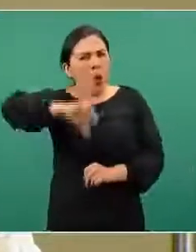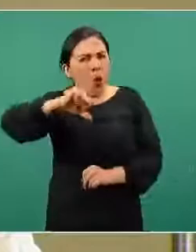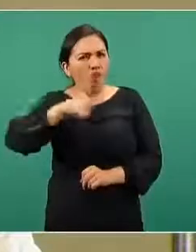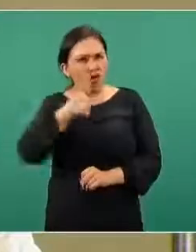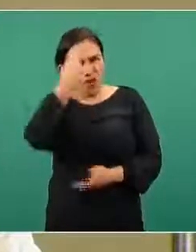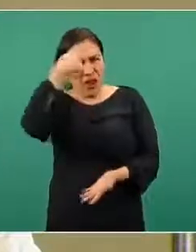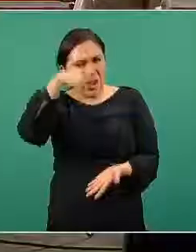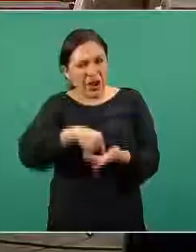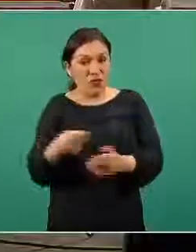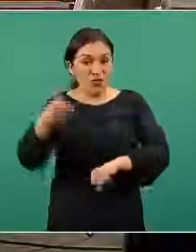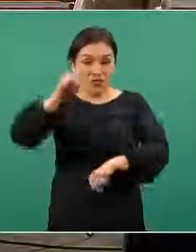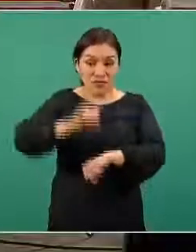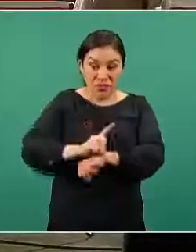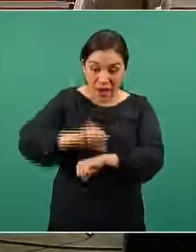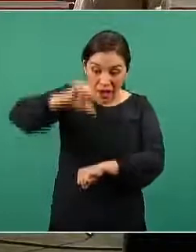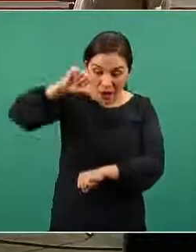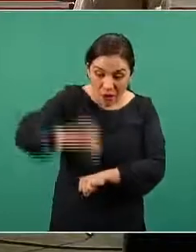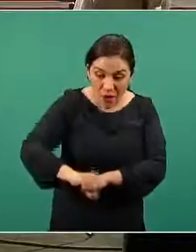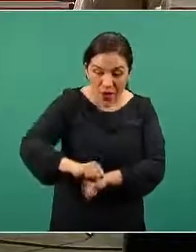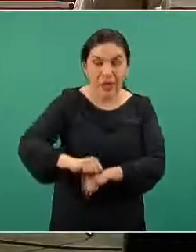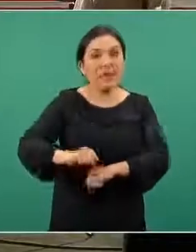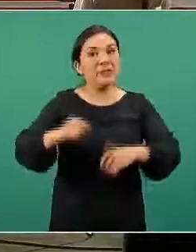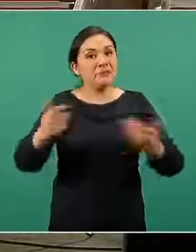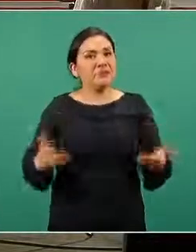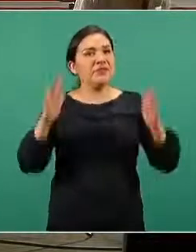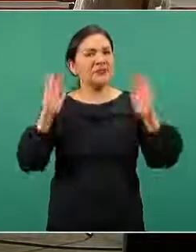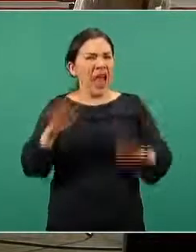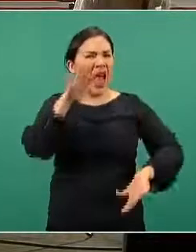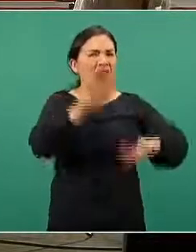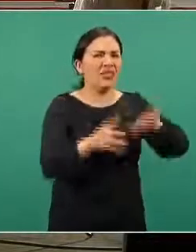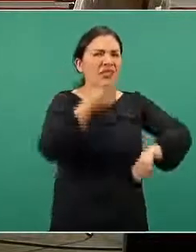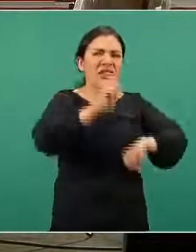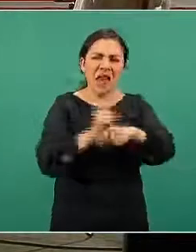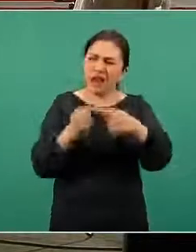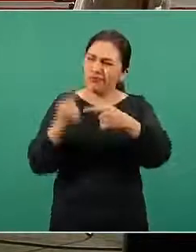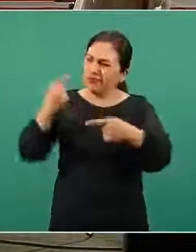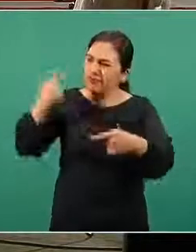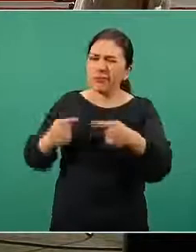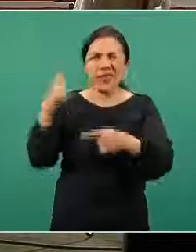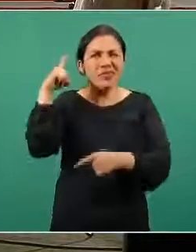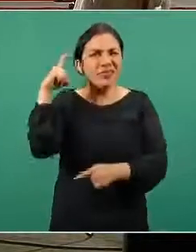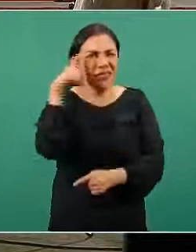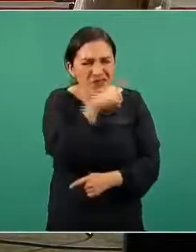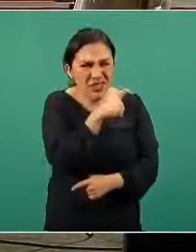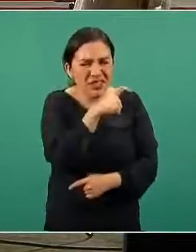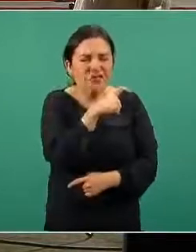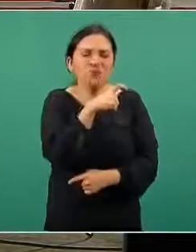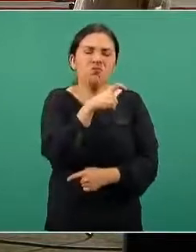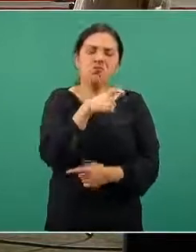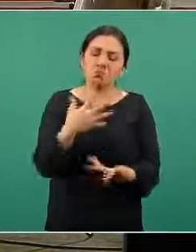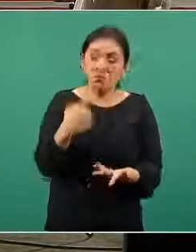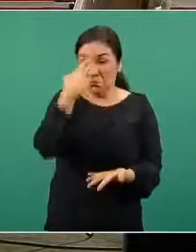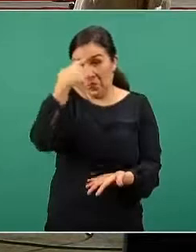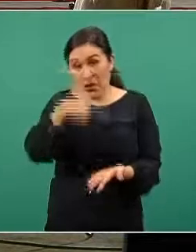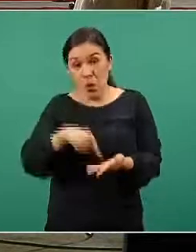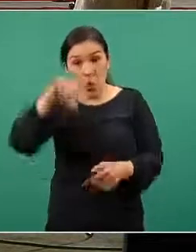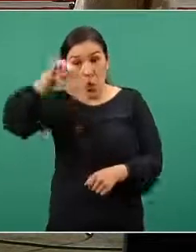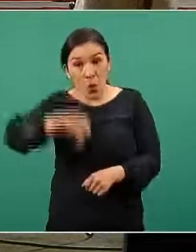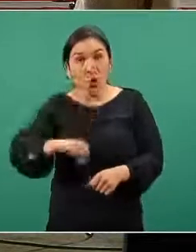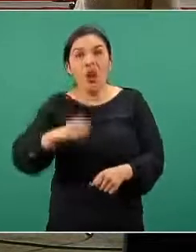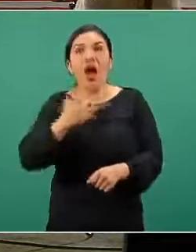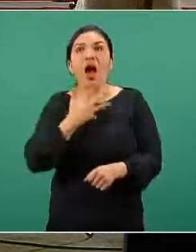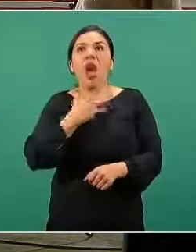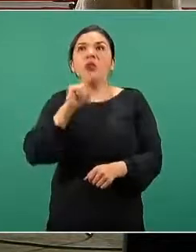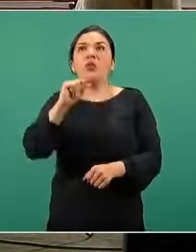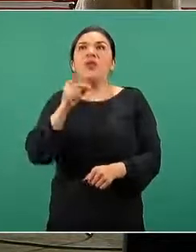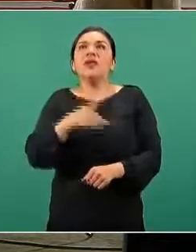creo que es un día, hemos pasado días muy difíciles, Y creo que hoy hay un